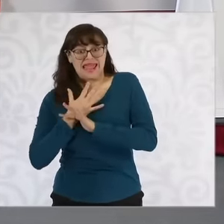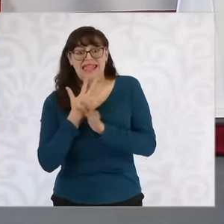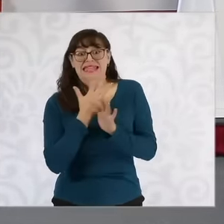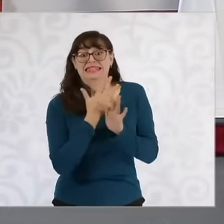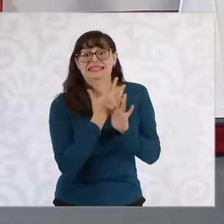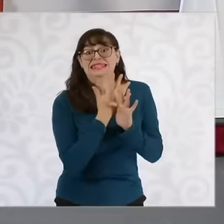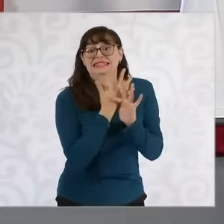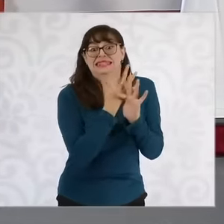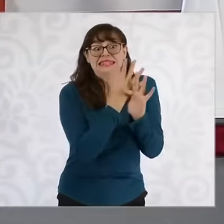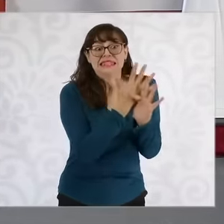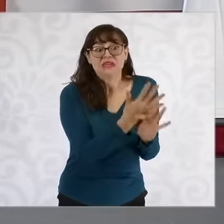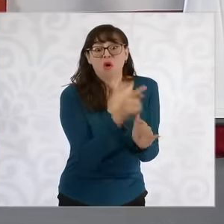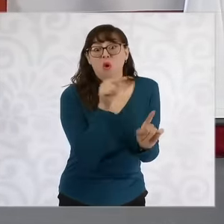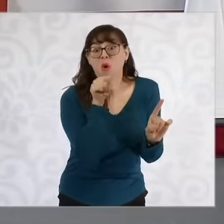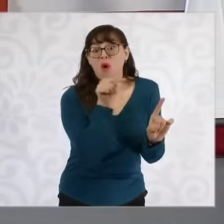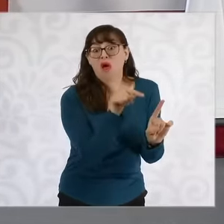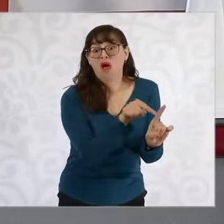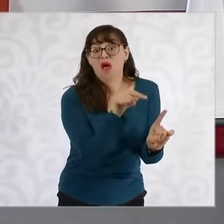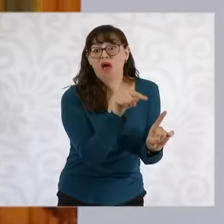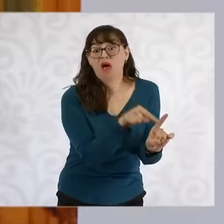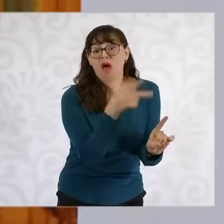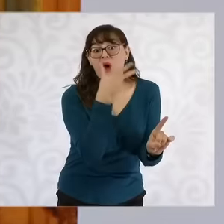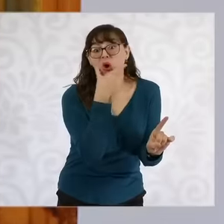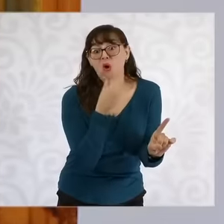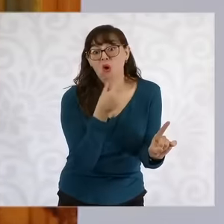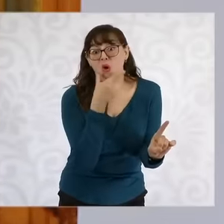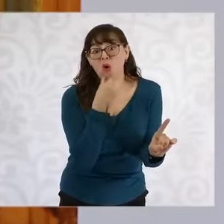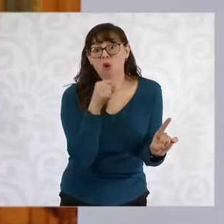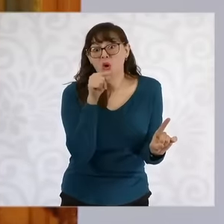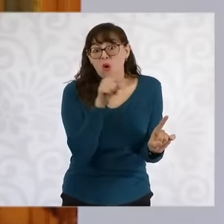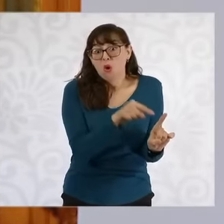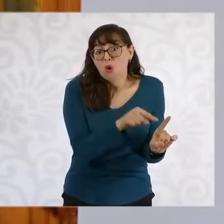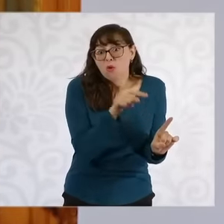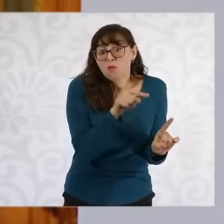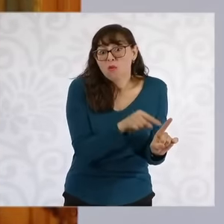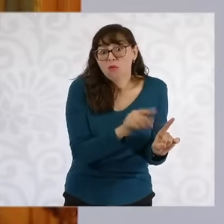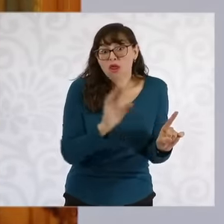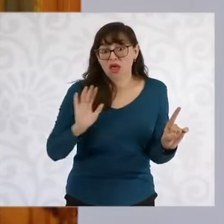en 2018 publicado, y le pongo comillas